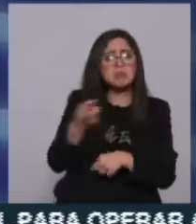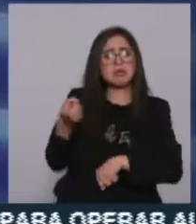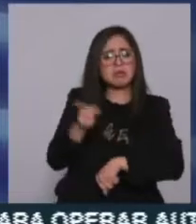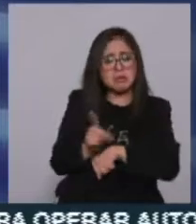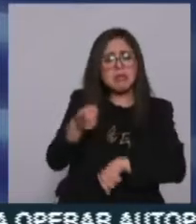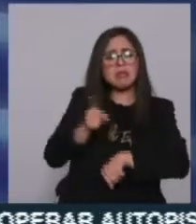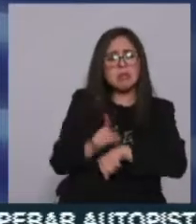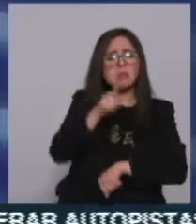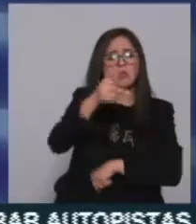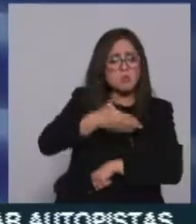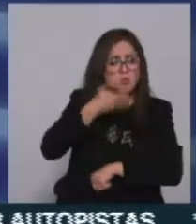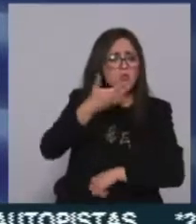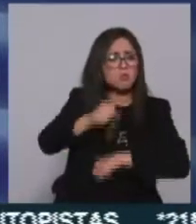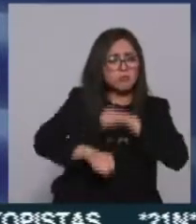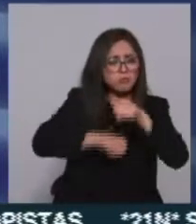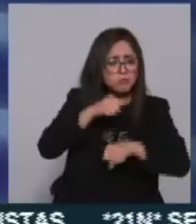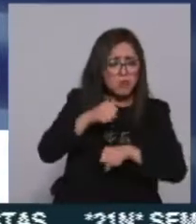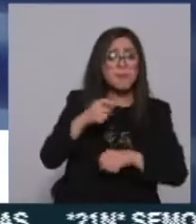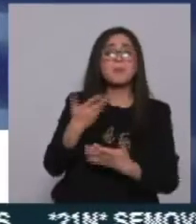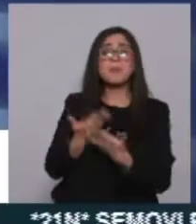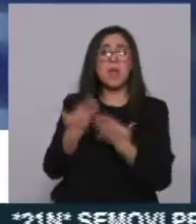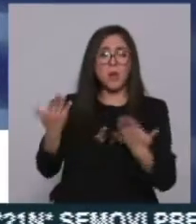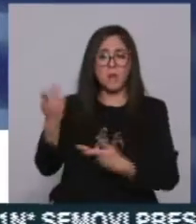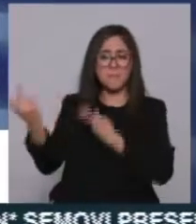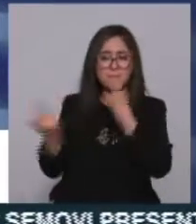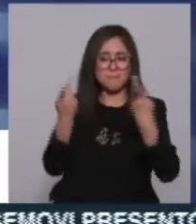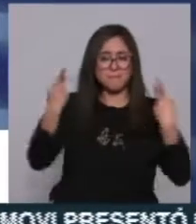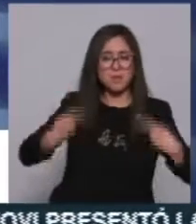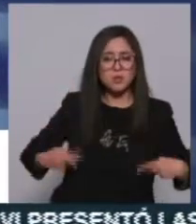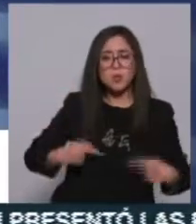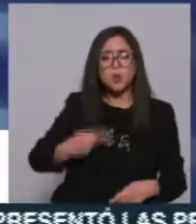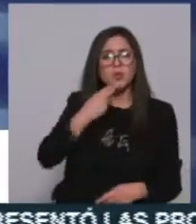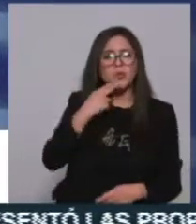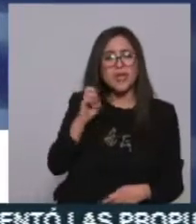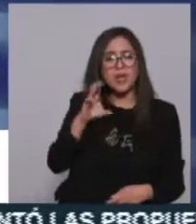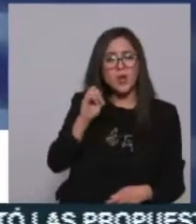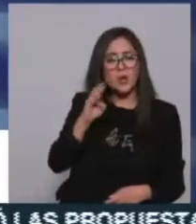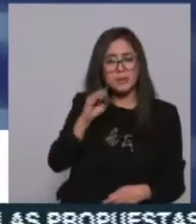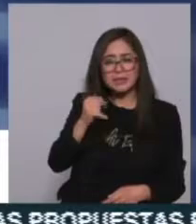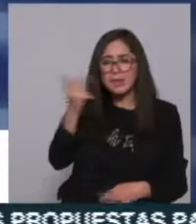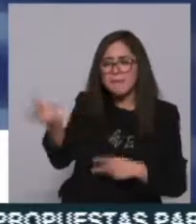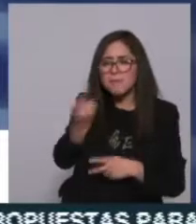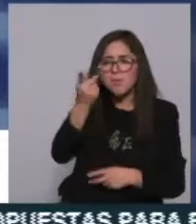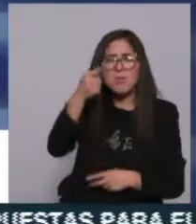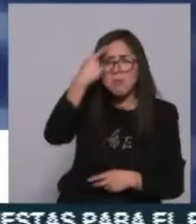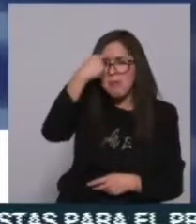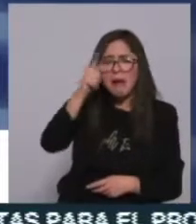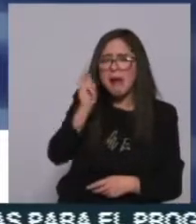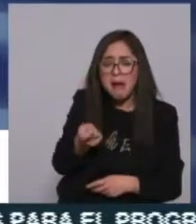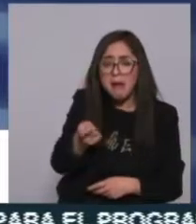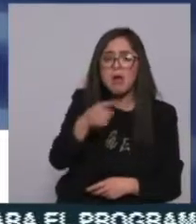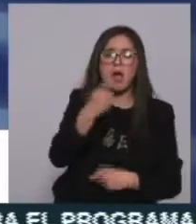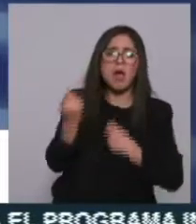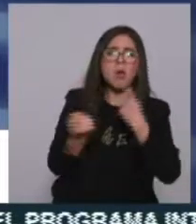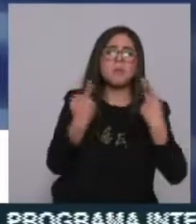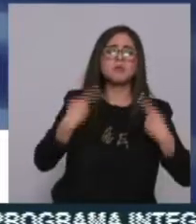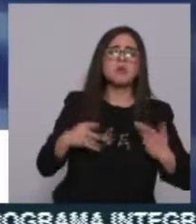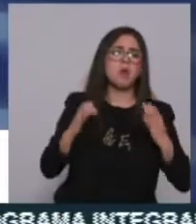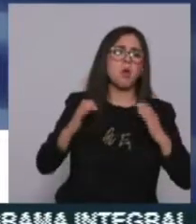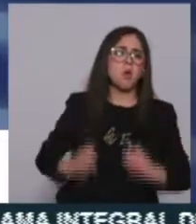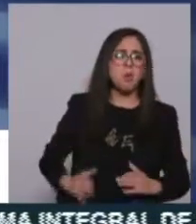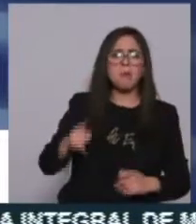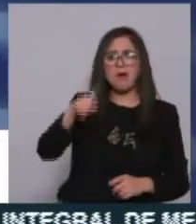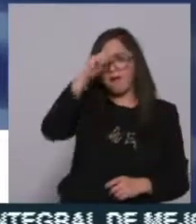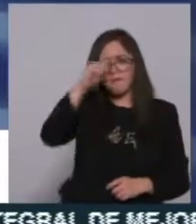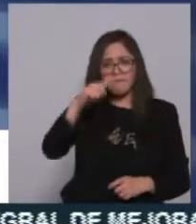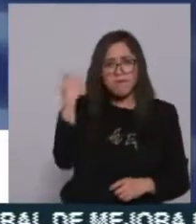día. Hay encuestas que se han hecho usuarios de Covici y lo que dicen es que las principales razones es por comodidad, por practicidad, porque